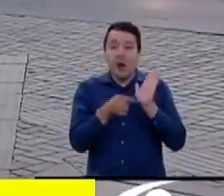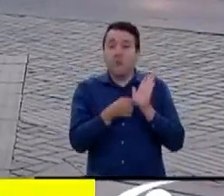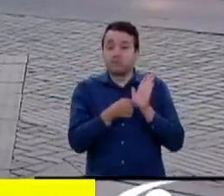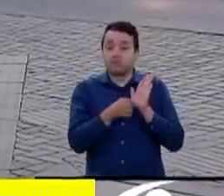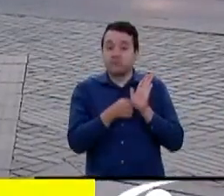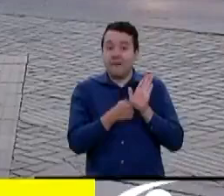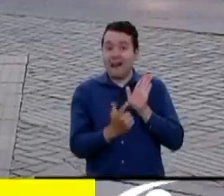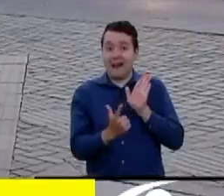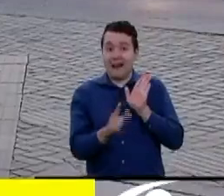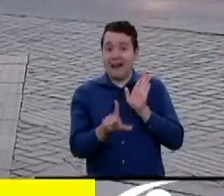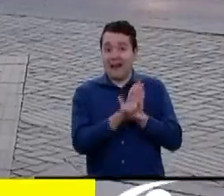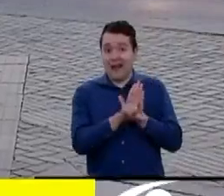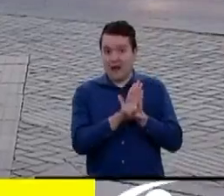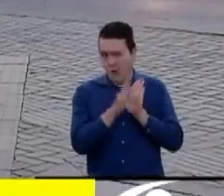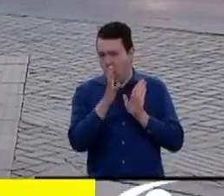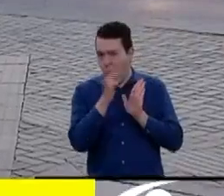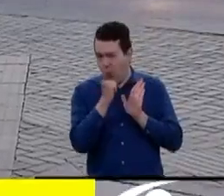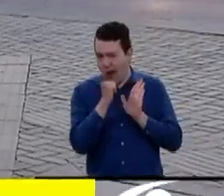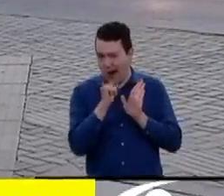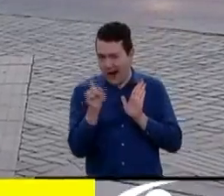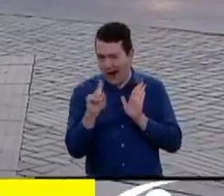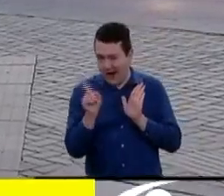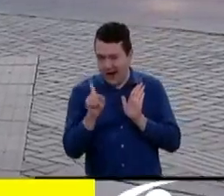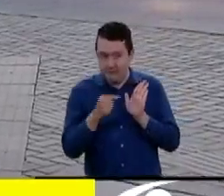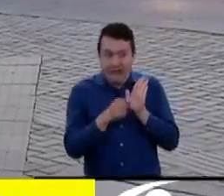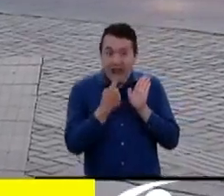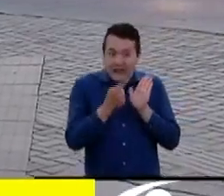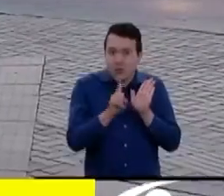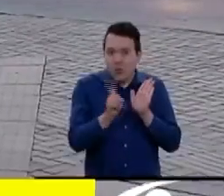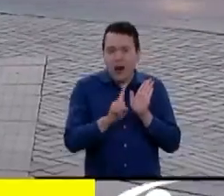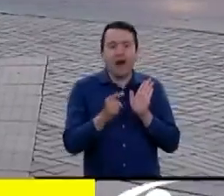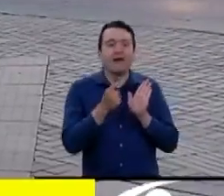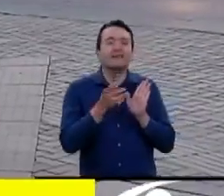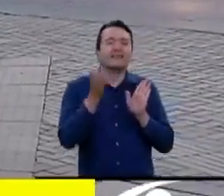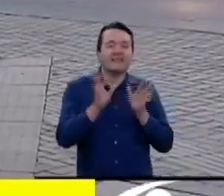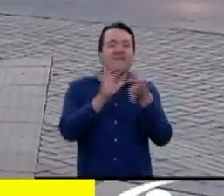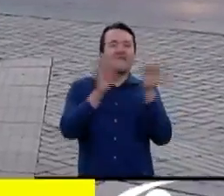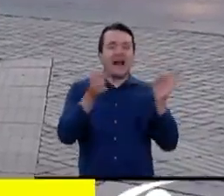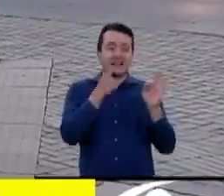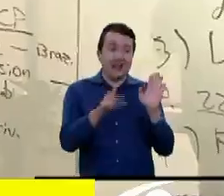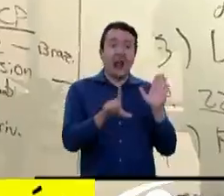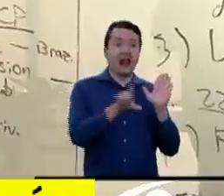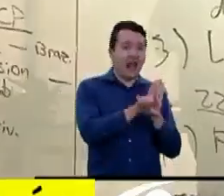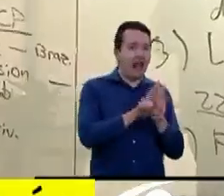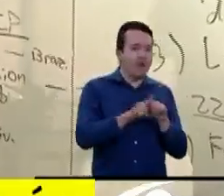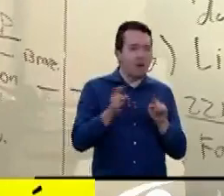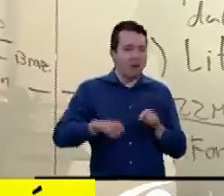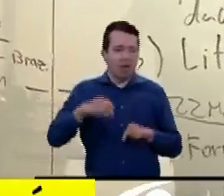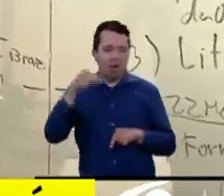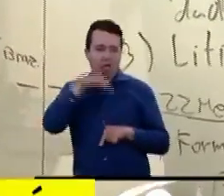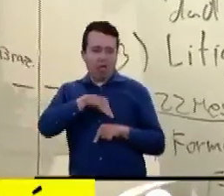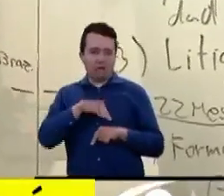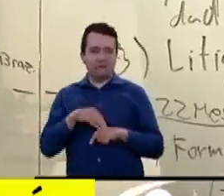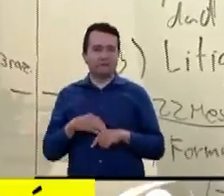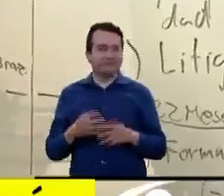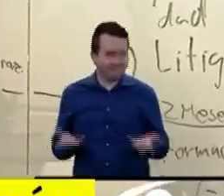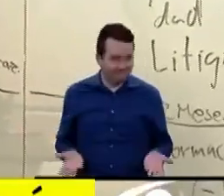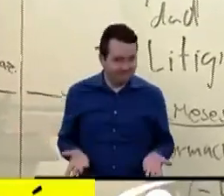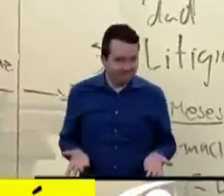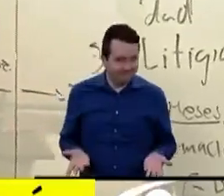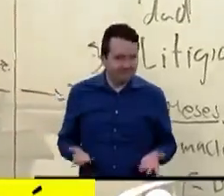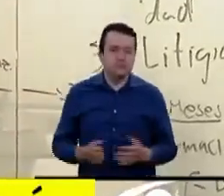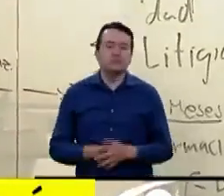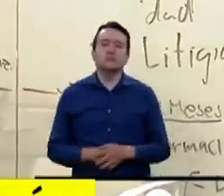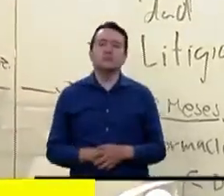en ningún código ni en ninguna norma, y es que echa la ley, echa la trampa. Hoy en día, ¿quién sabe en qué está SaludCop?